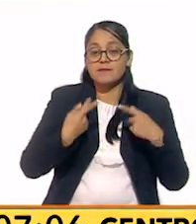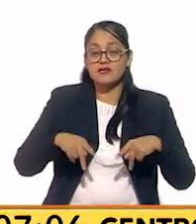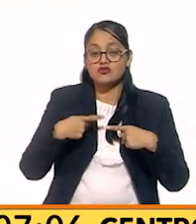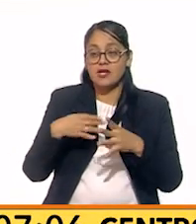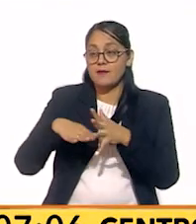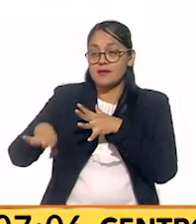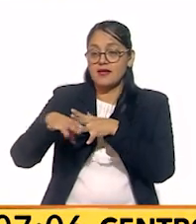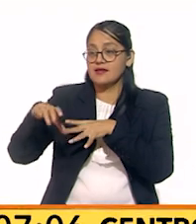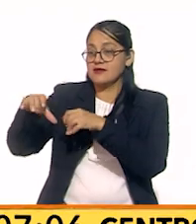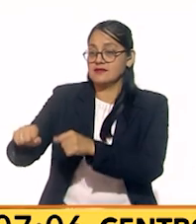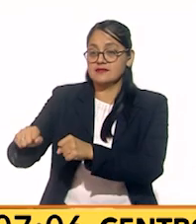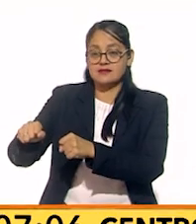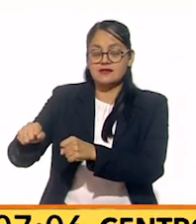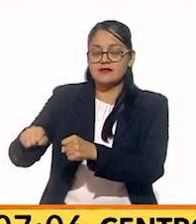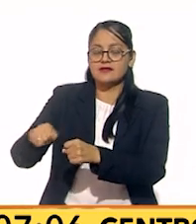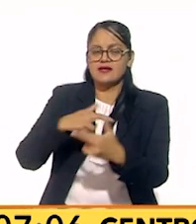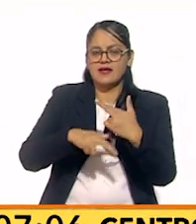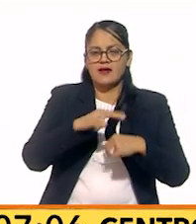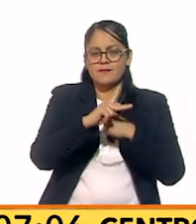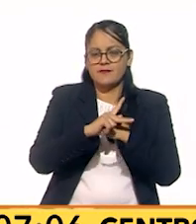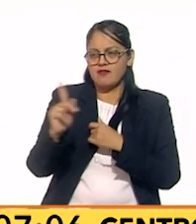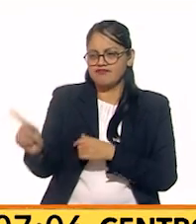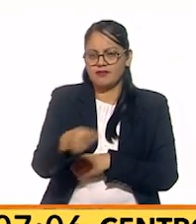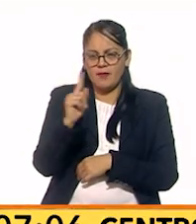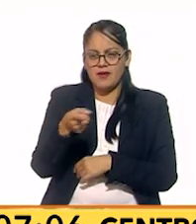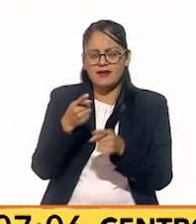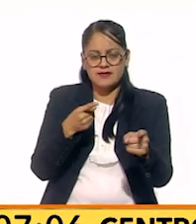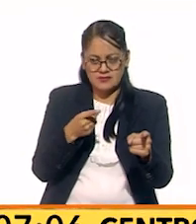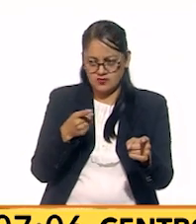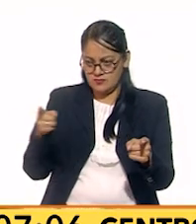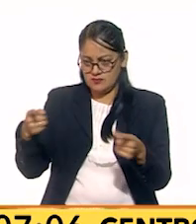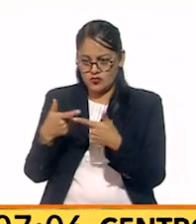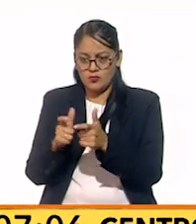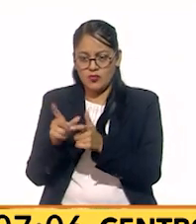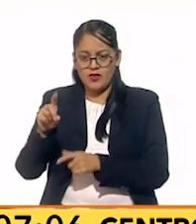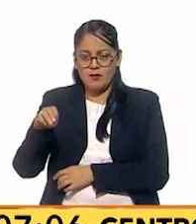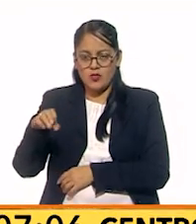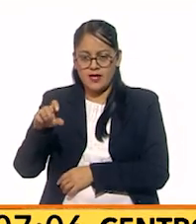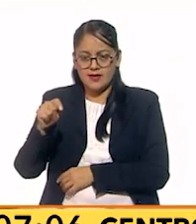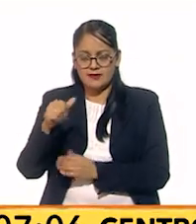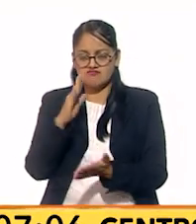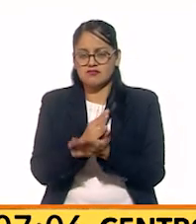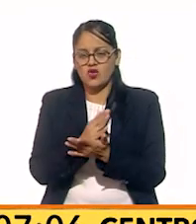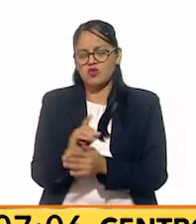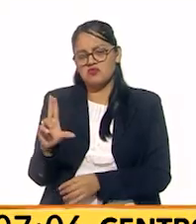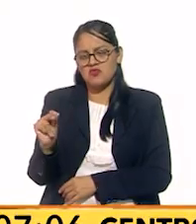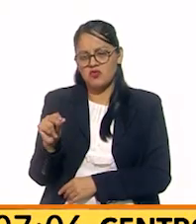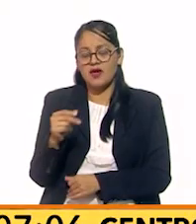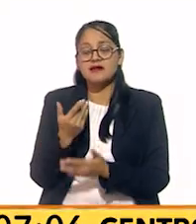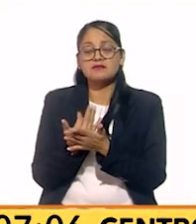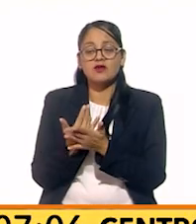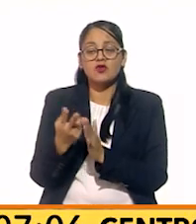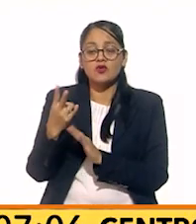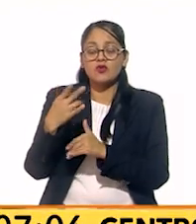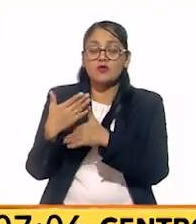los días, no lo va a frenar los líderes demócratas. Ellos han dicho que van a esperar hasta los midterms para